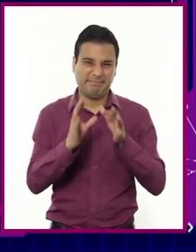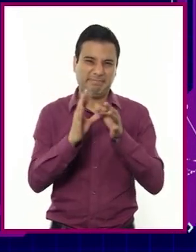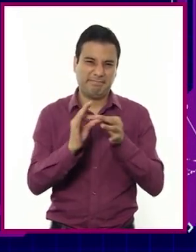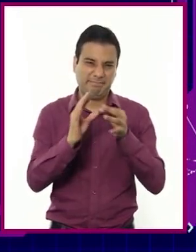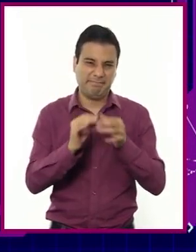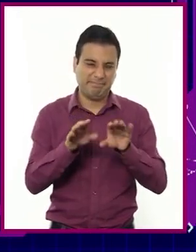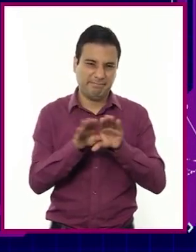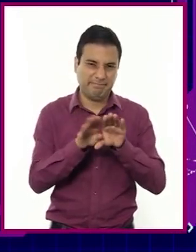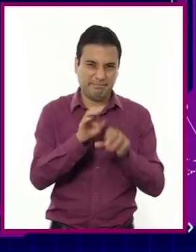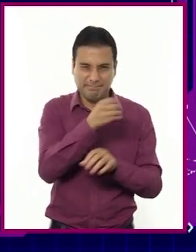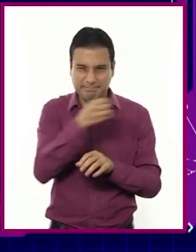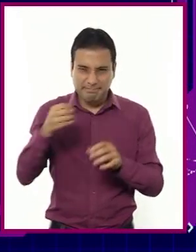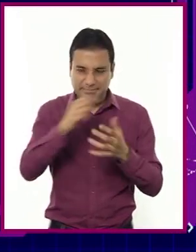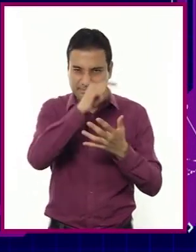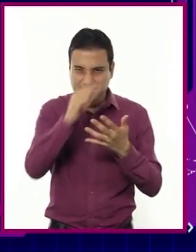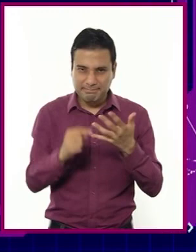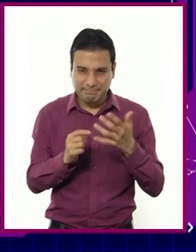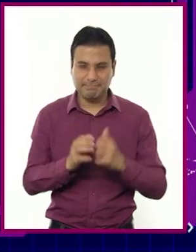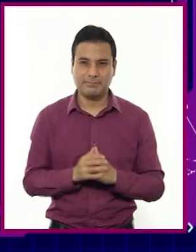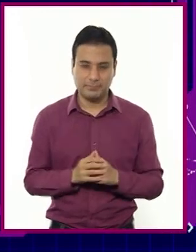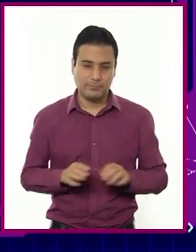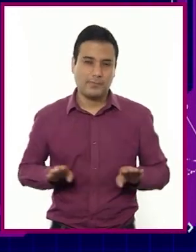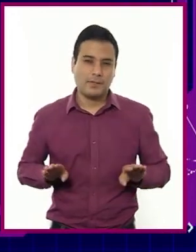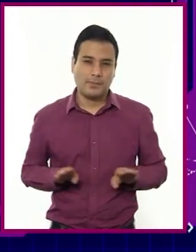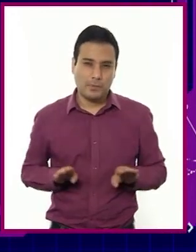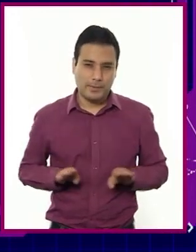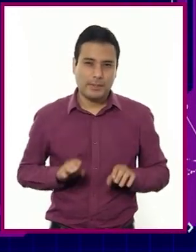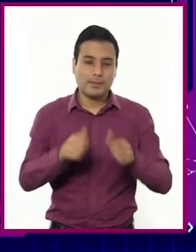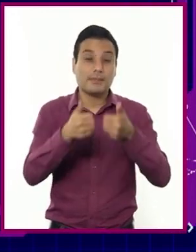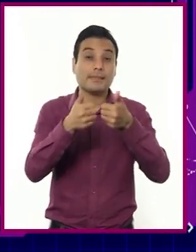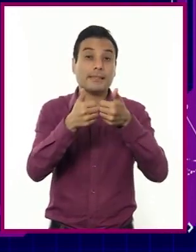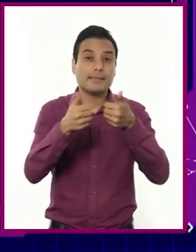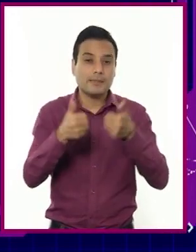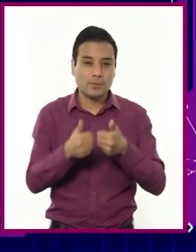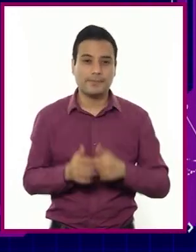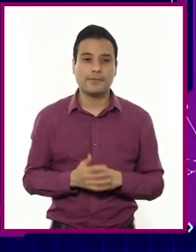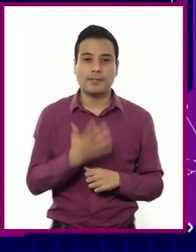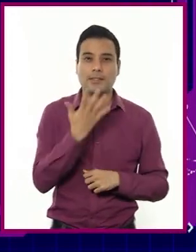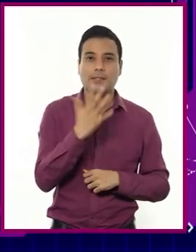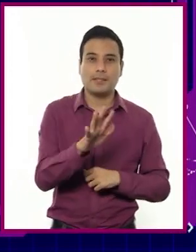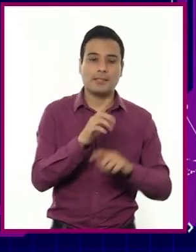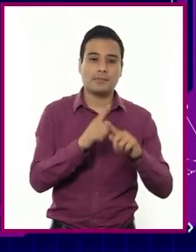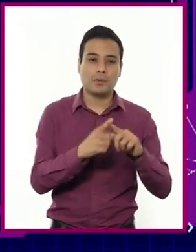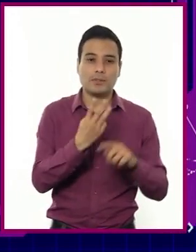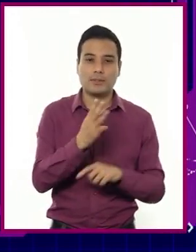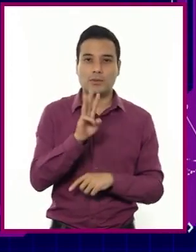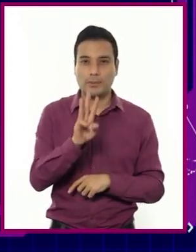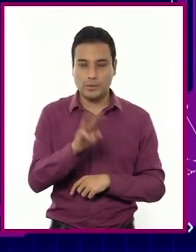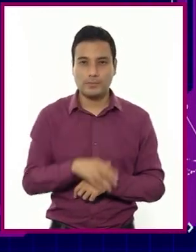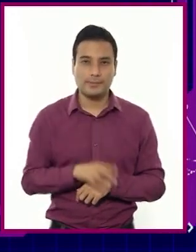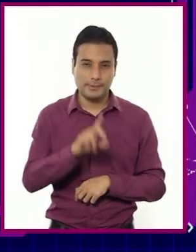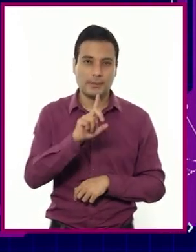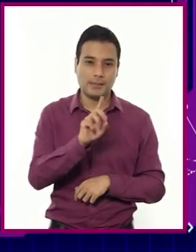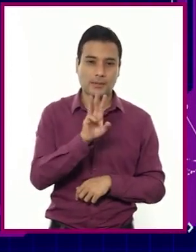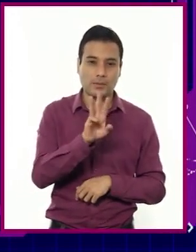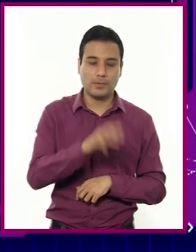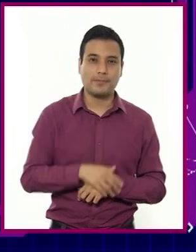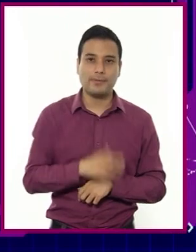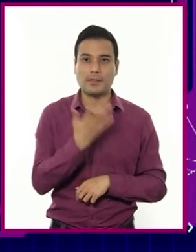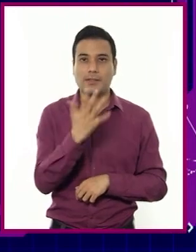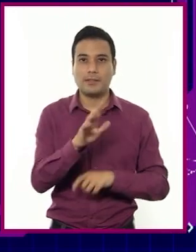sesión, aplicamos la propiedad distributiva. 10 por 3w es igual a 30w y 10